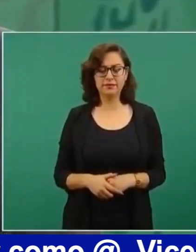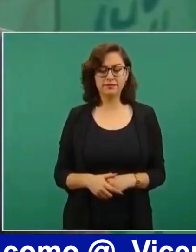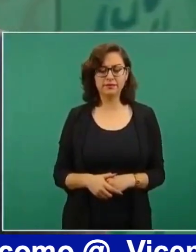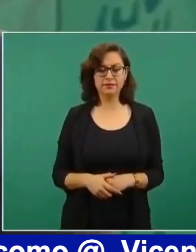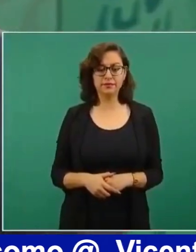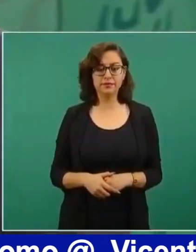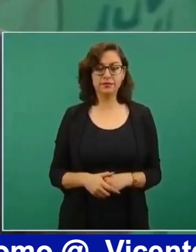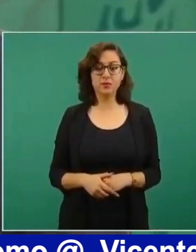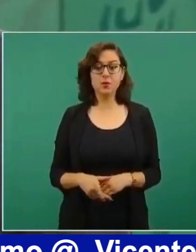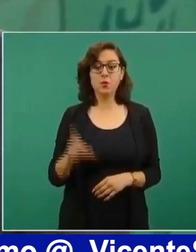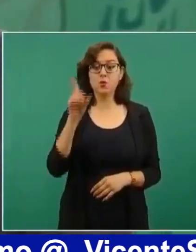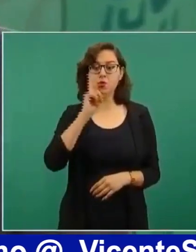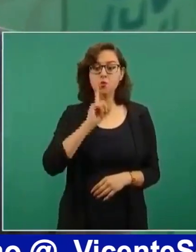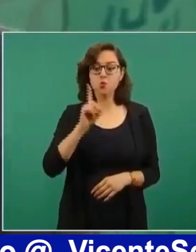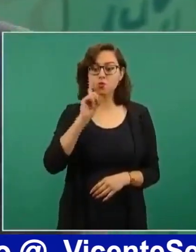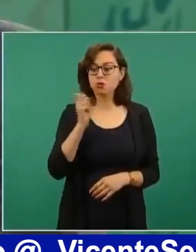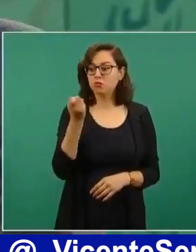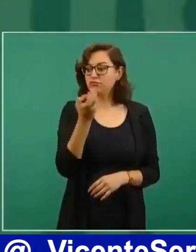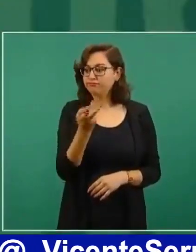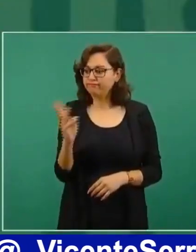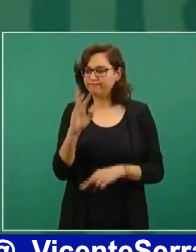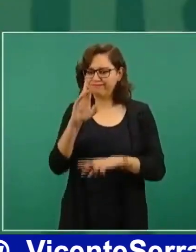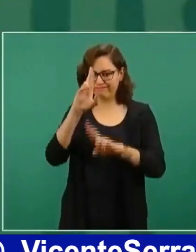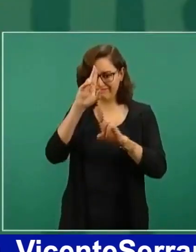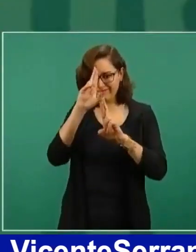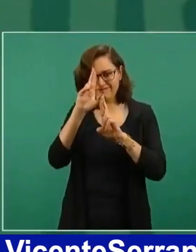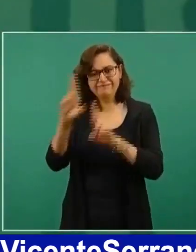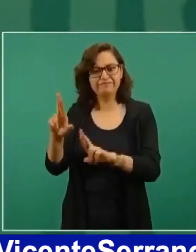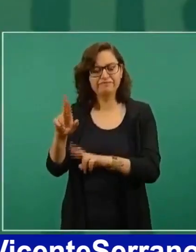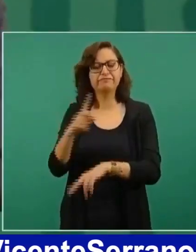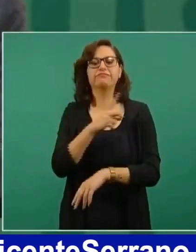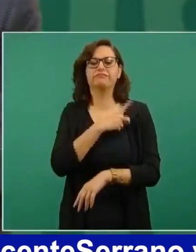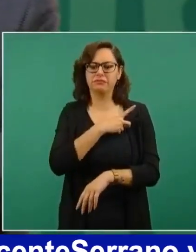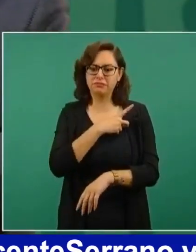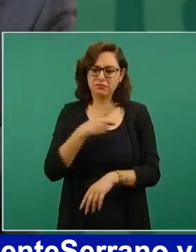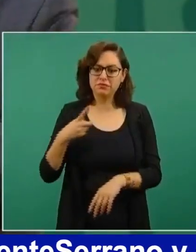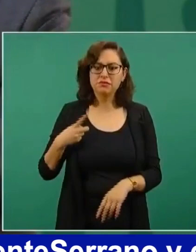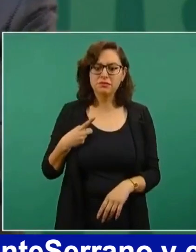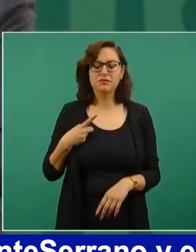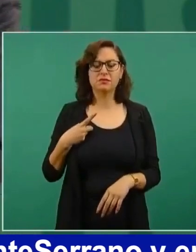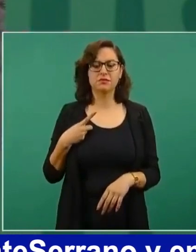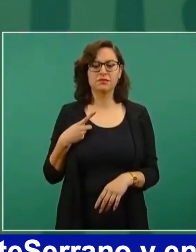La mujer se le debe de respetar y